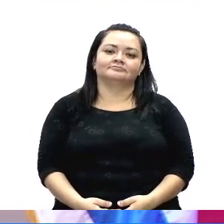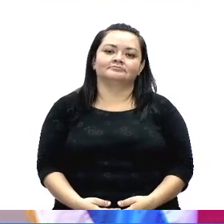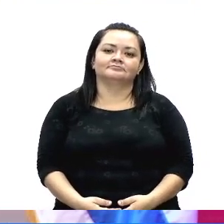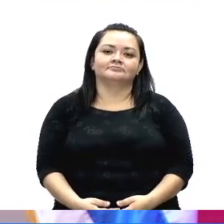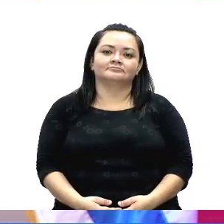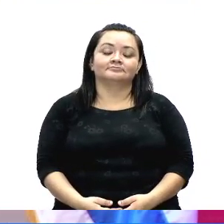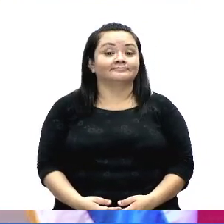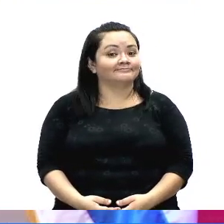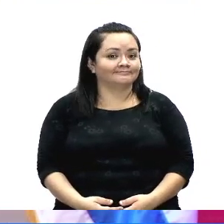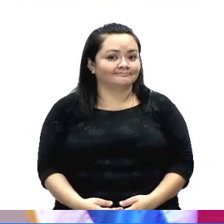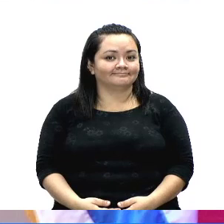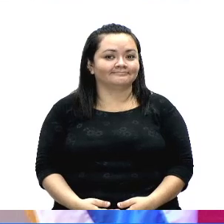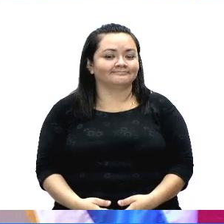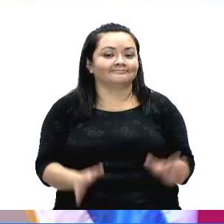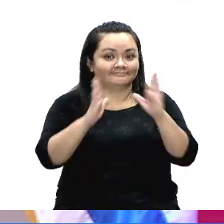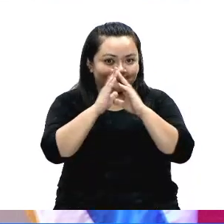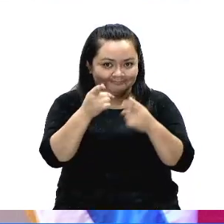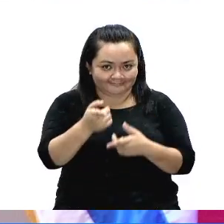la luz